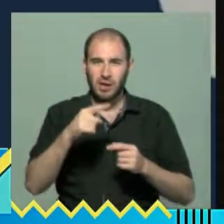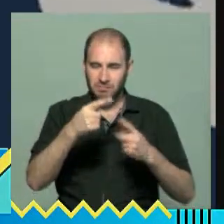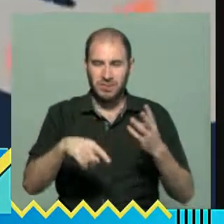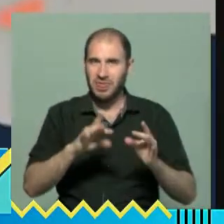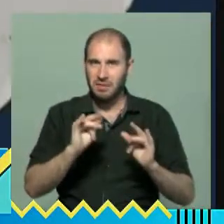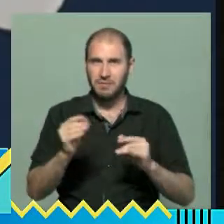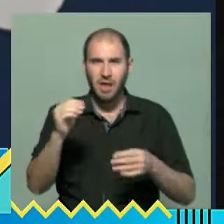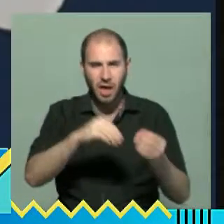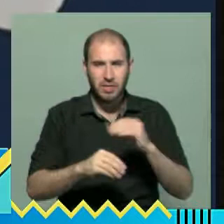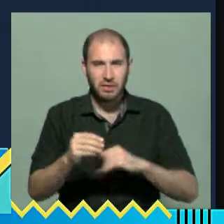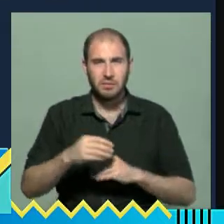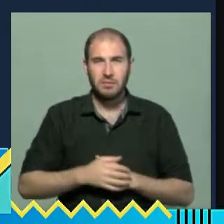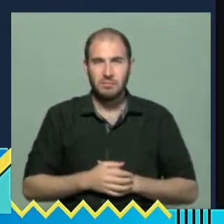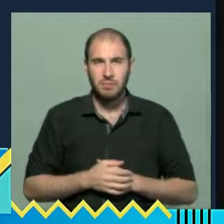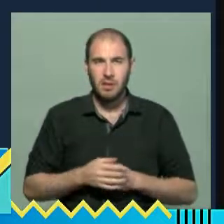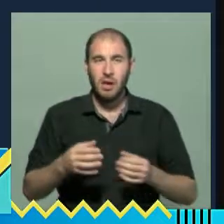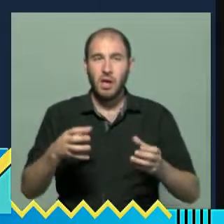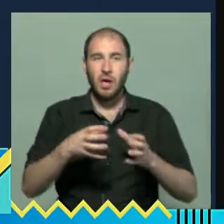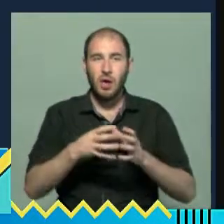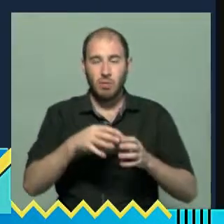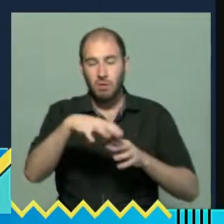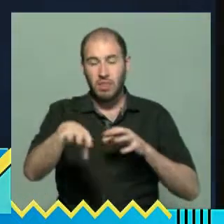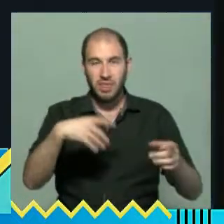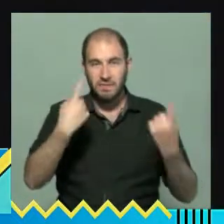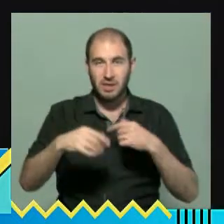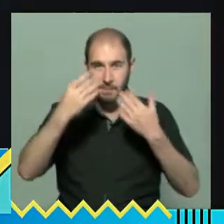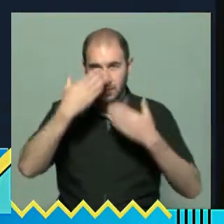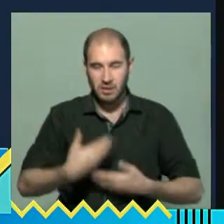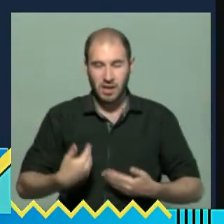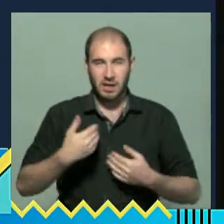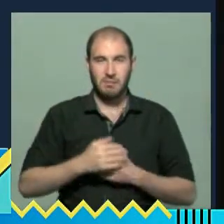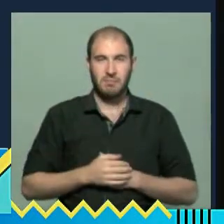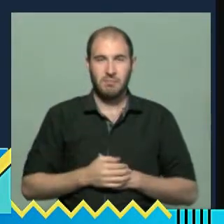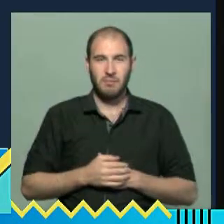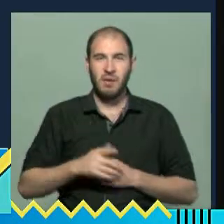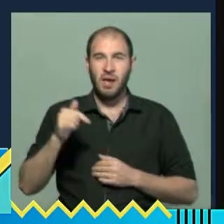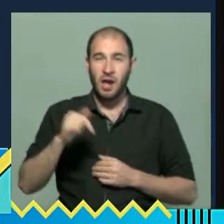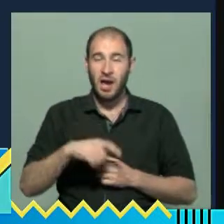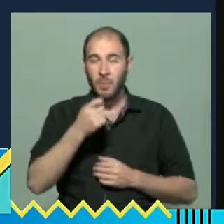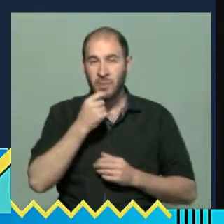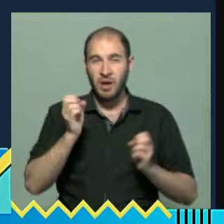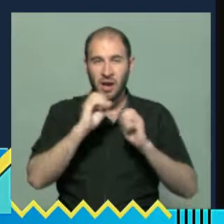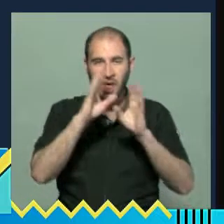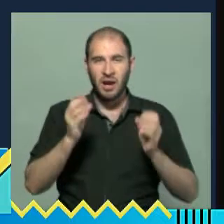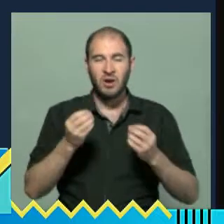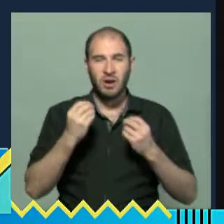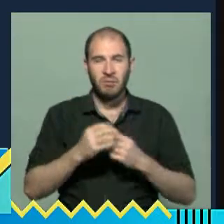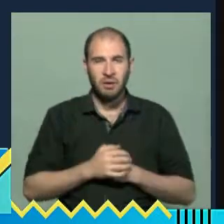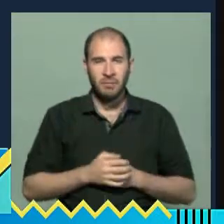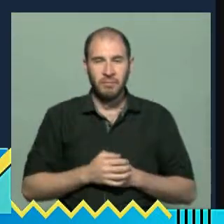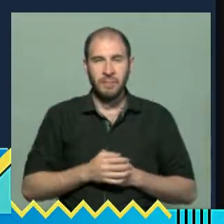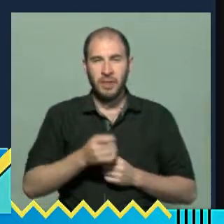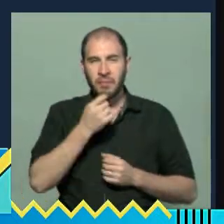complejo, sistémico y de múltiples planos, que es el ser humano. Entonces, aquí tenemos un ejemplo claro de cómo uno puede